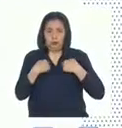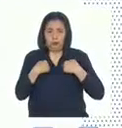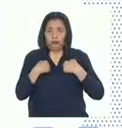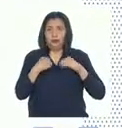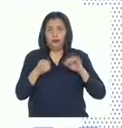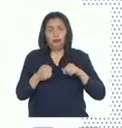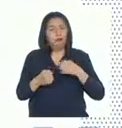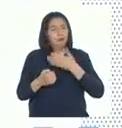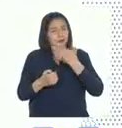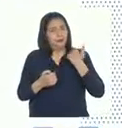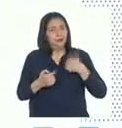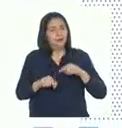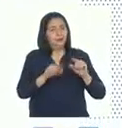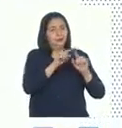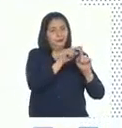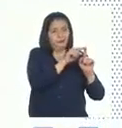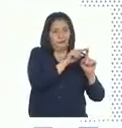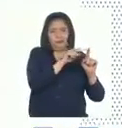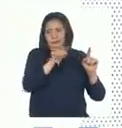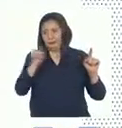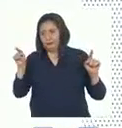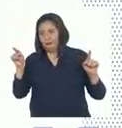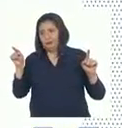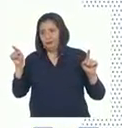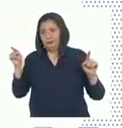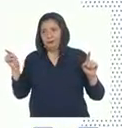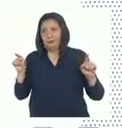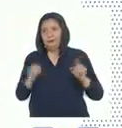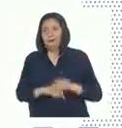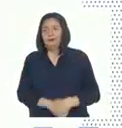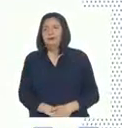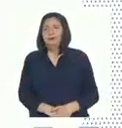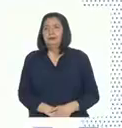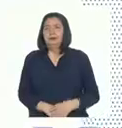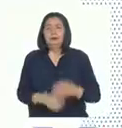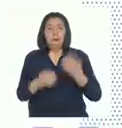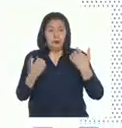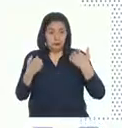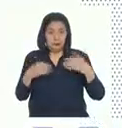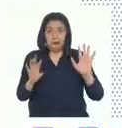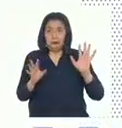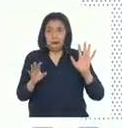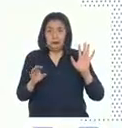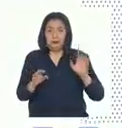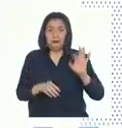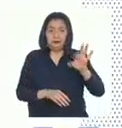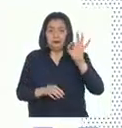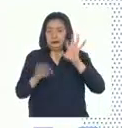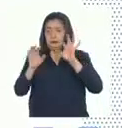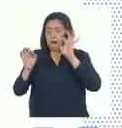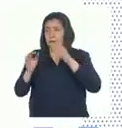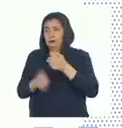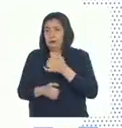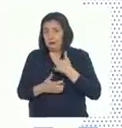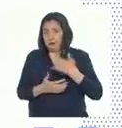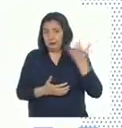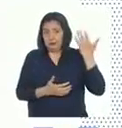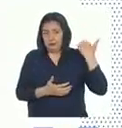Yo prefiero emplear una flecha en horizontal. Como ya hemos seleccionado los